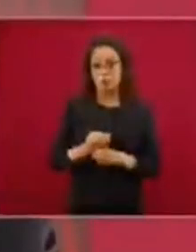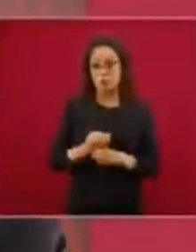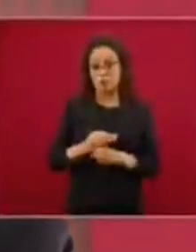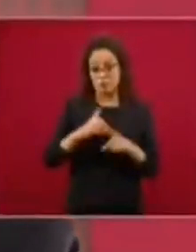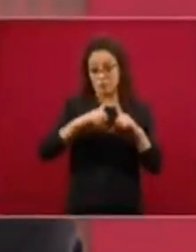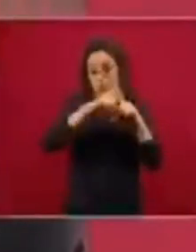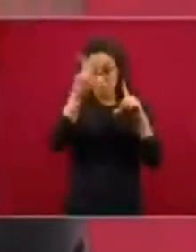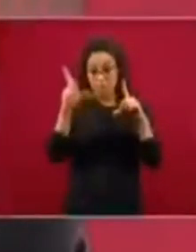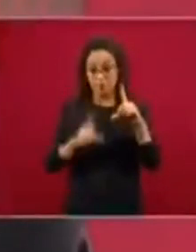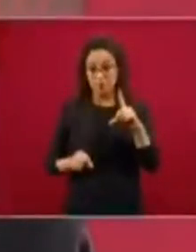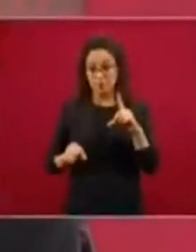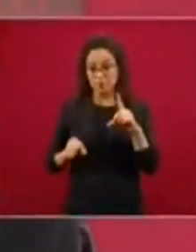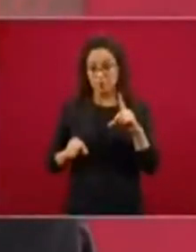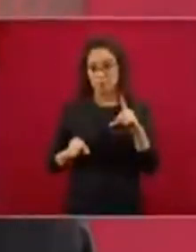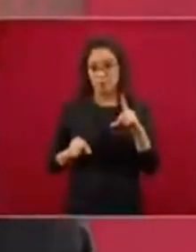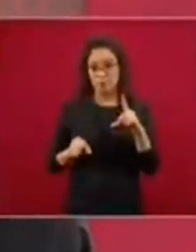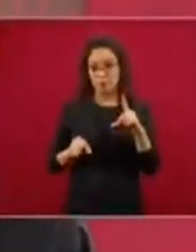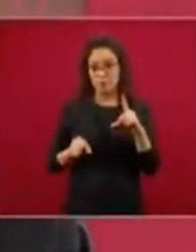no